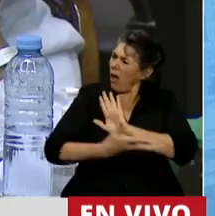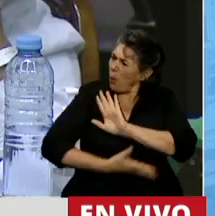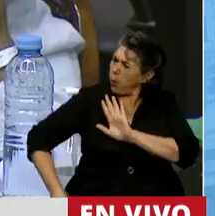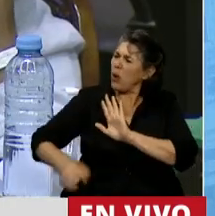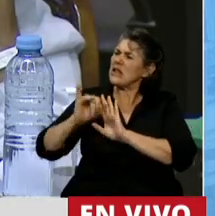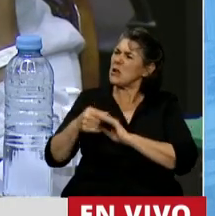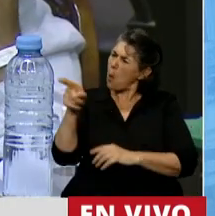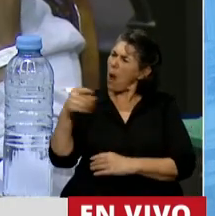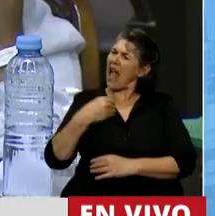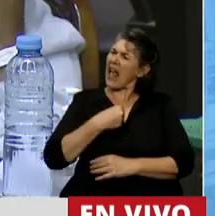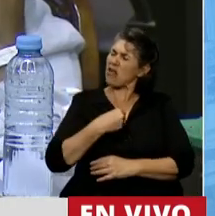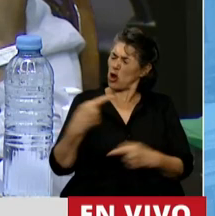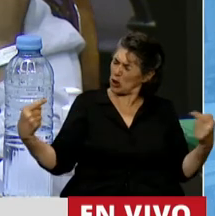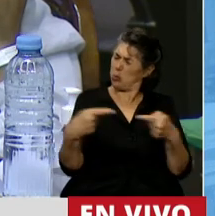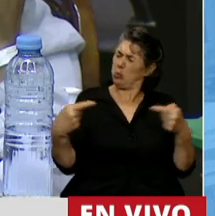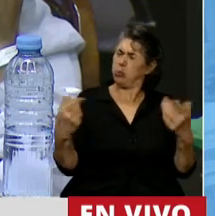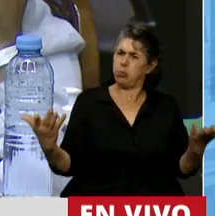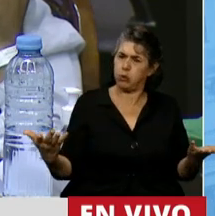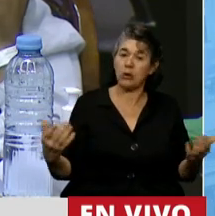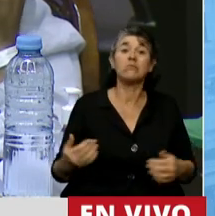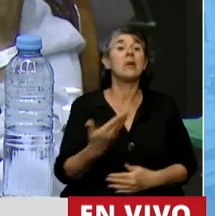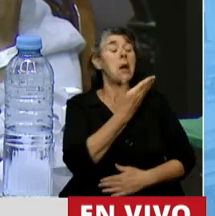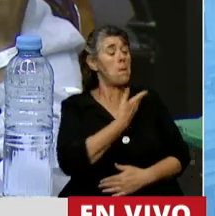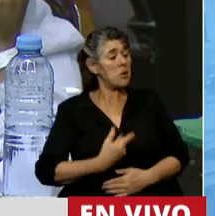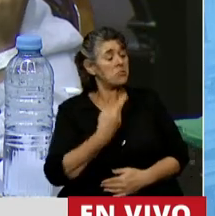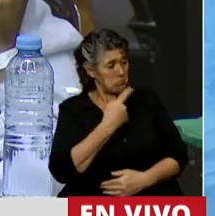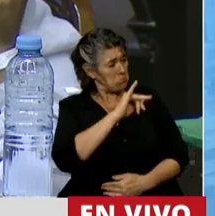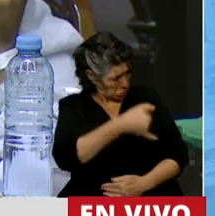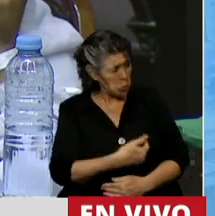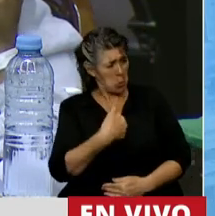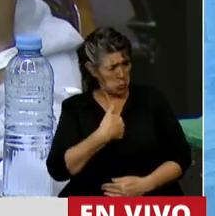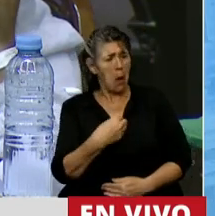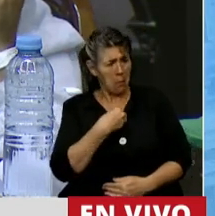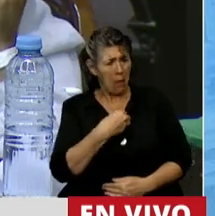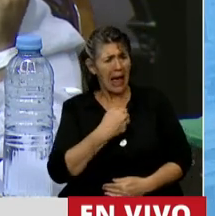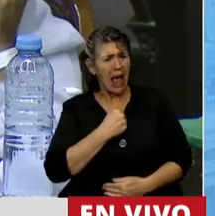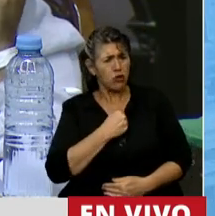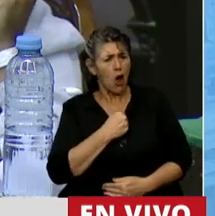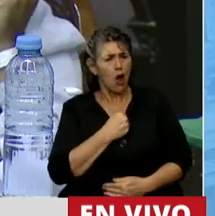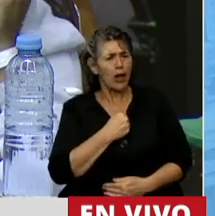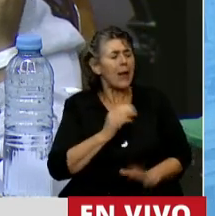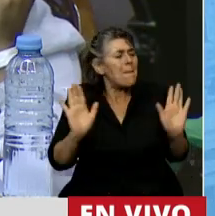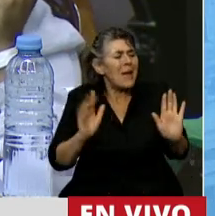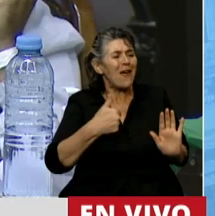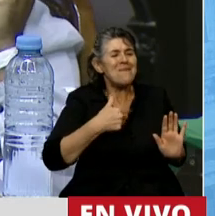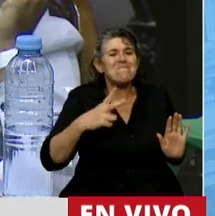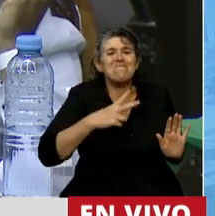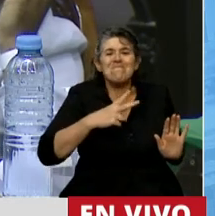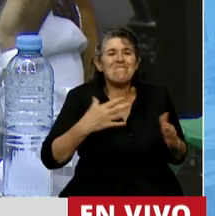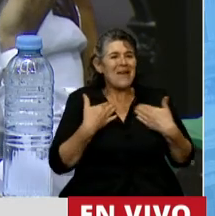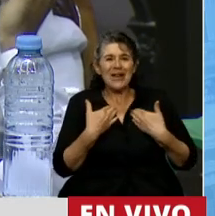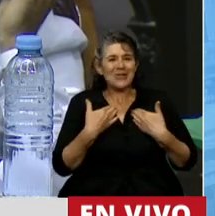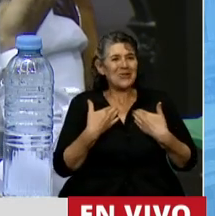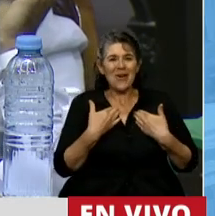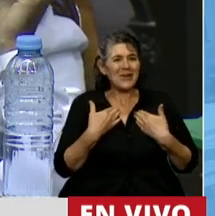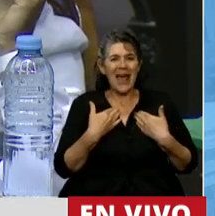condición de católico. Y el presidente le respondió que él era católico, pero que sus convicciones personales no podían